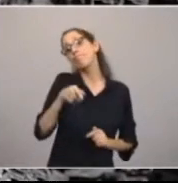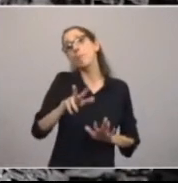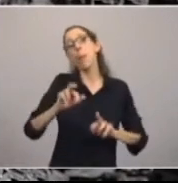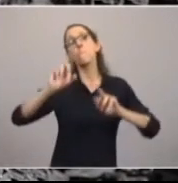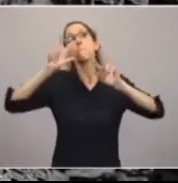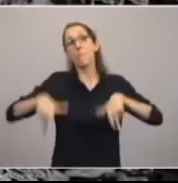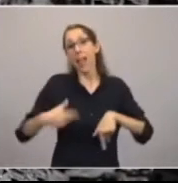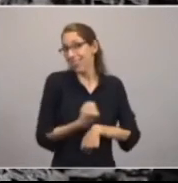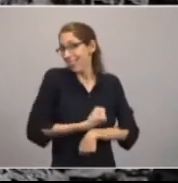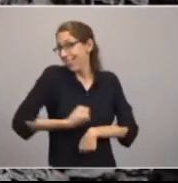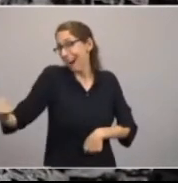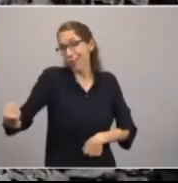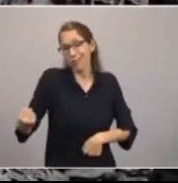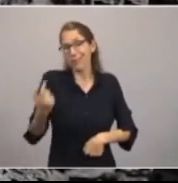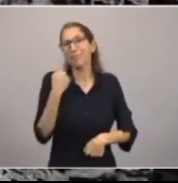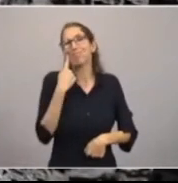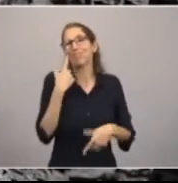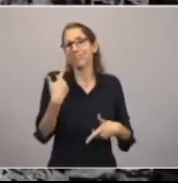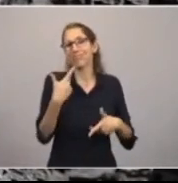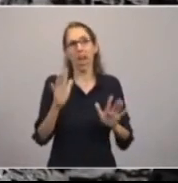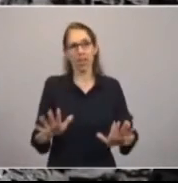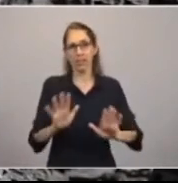Es un plan de ajuste clásico,